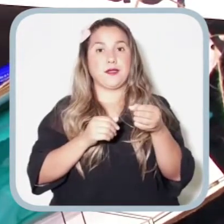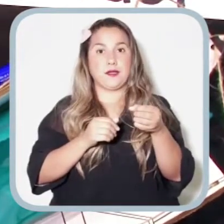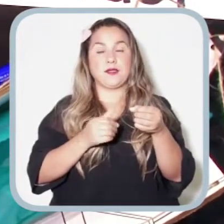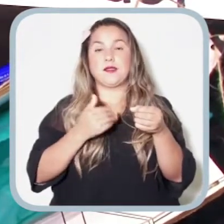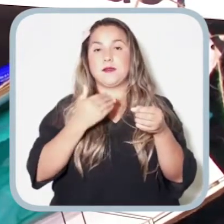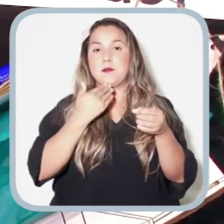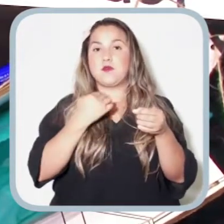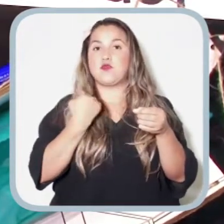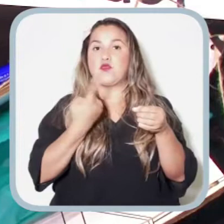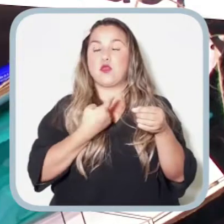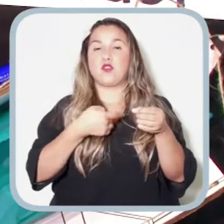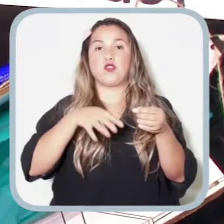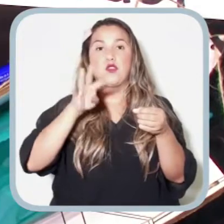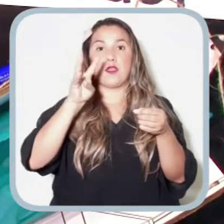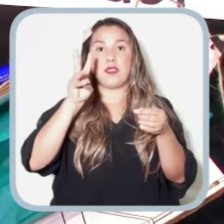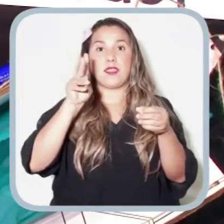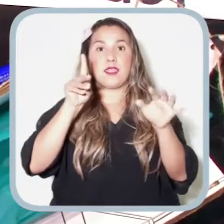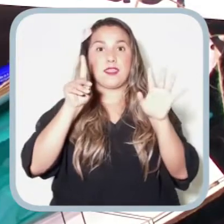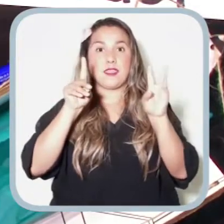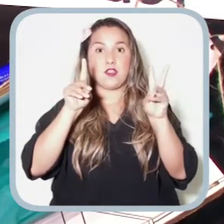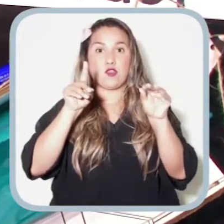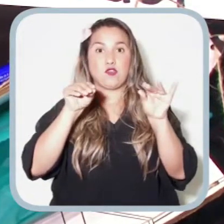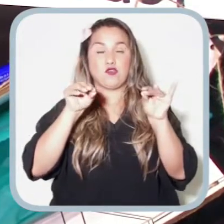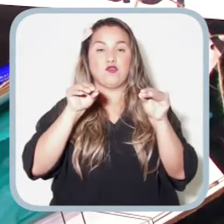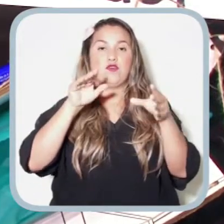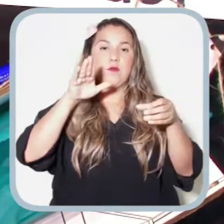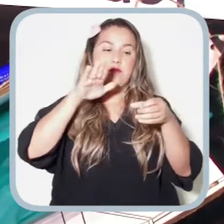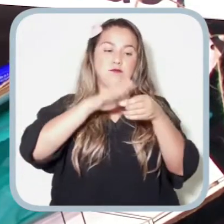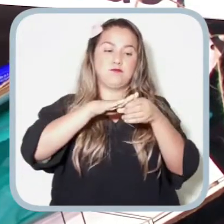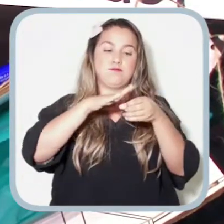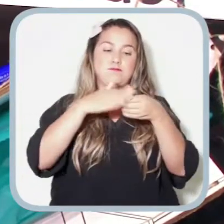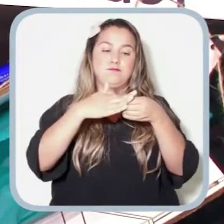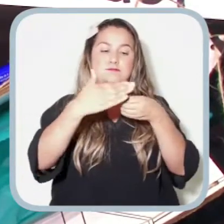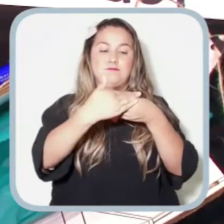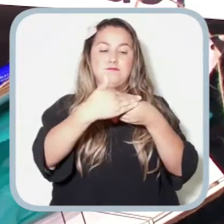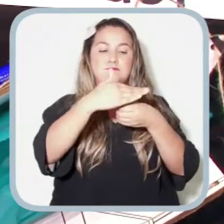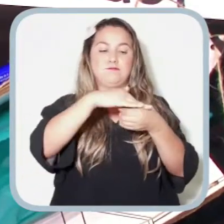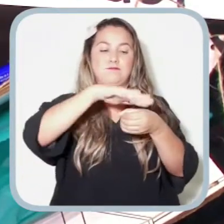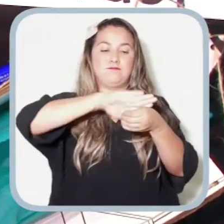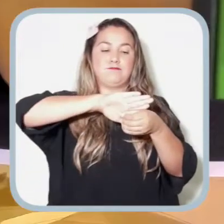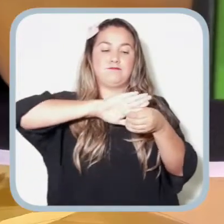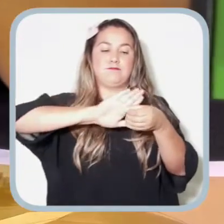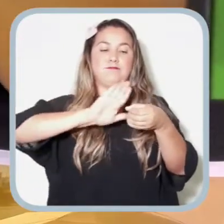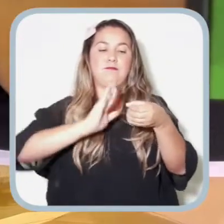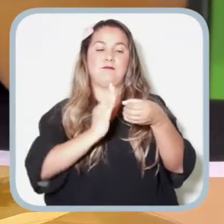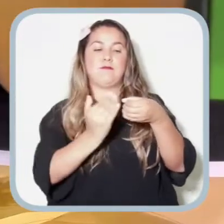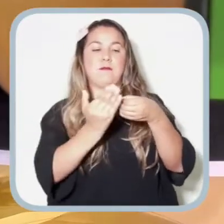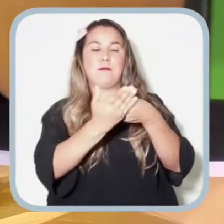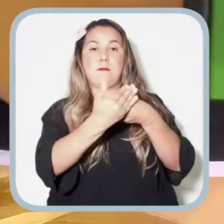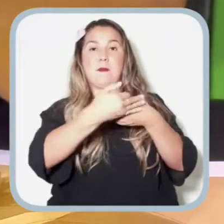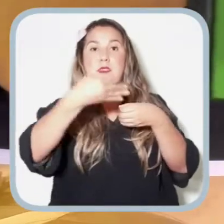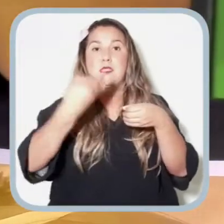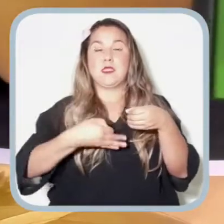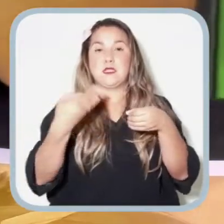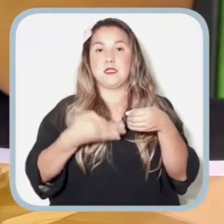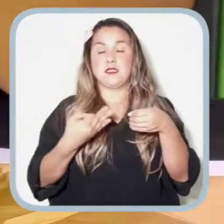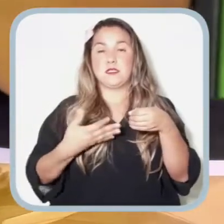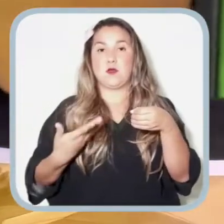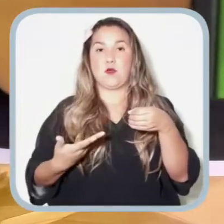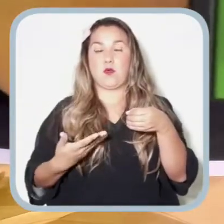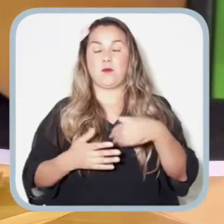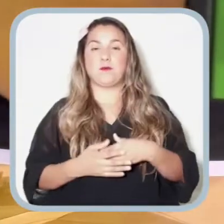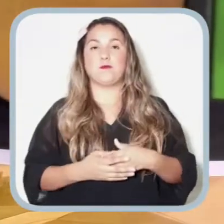y vamos con nuestros deditos vamos aplastado así nos aseguramos de que quede firme verdad